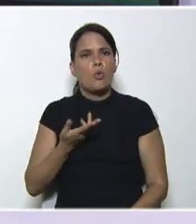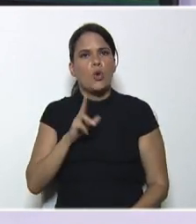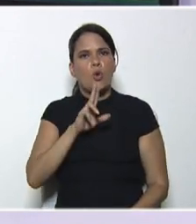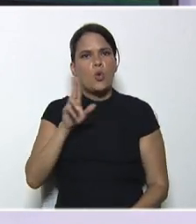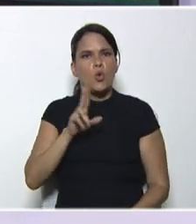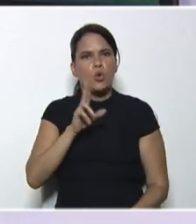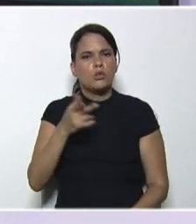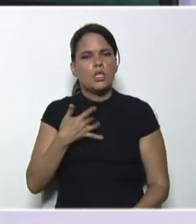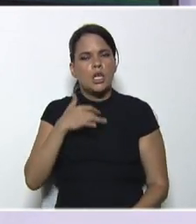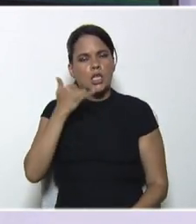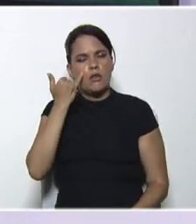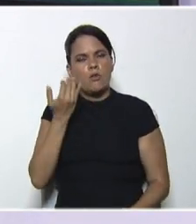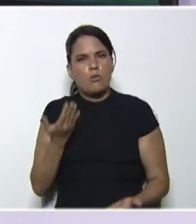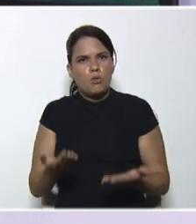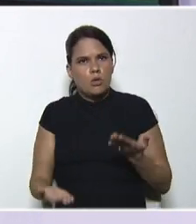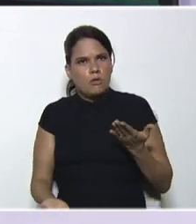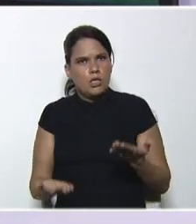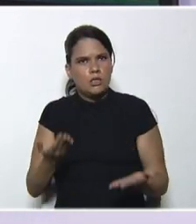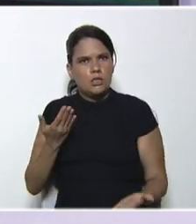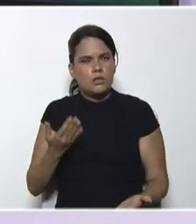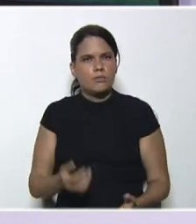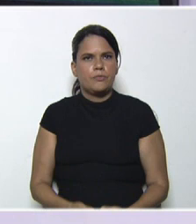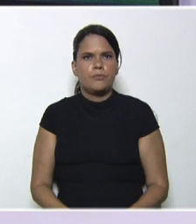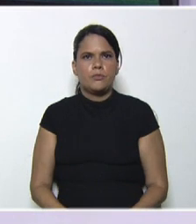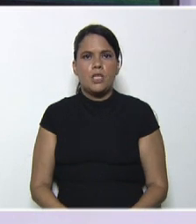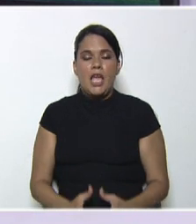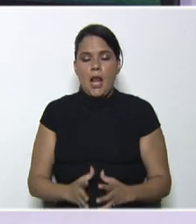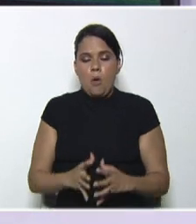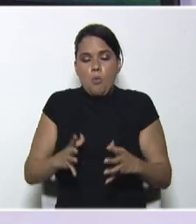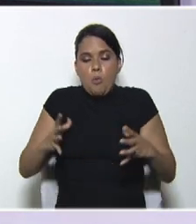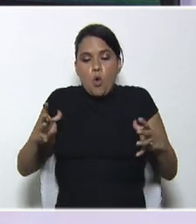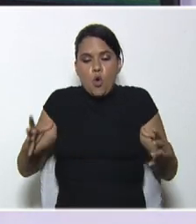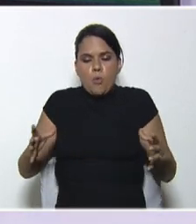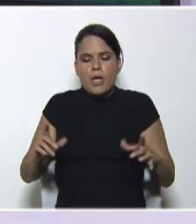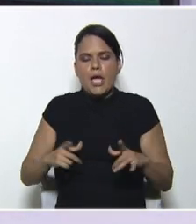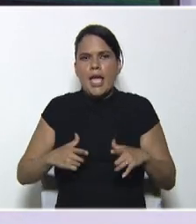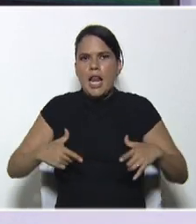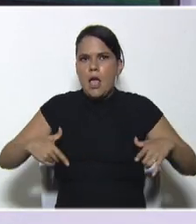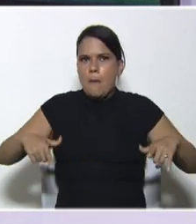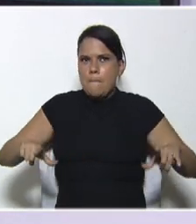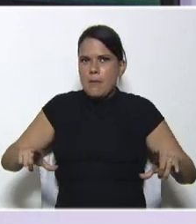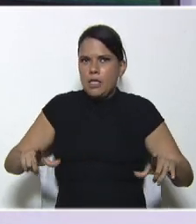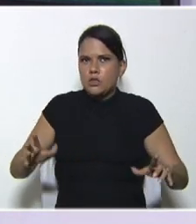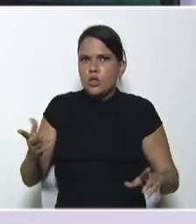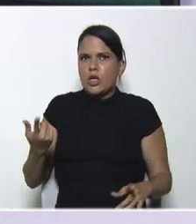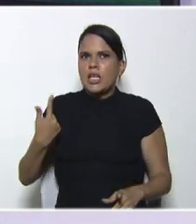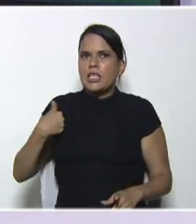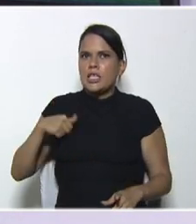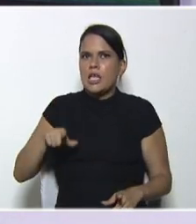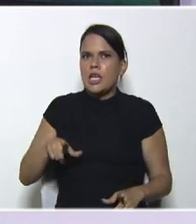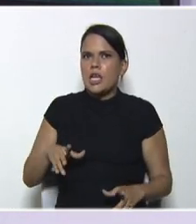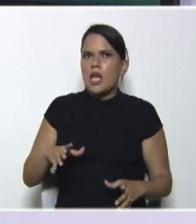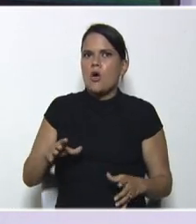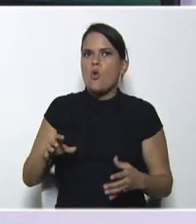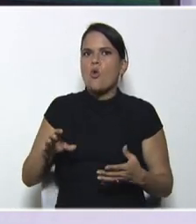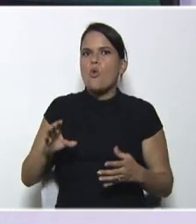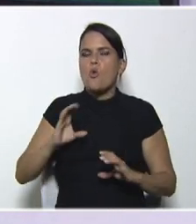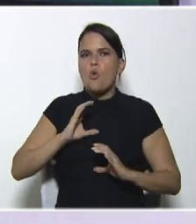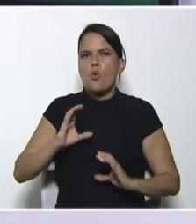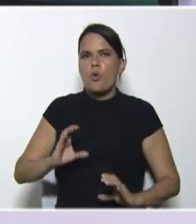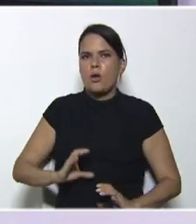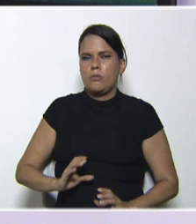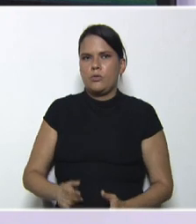teléfono como una balanza. El volumen es el espacio que ocupa un cuerpo, como explicamos hace rato. Se mide